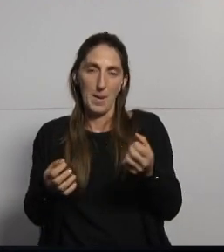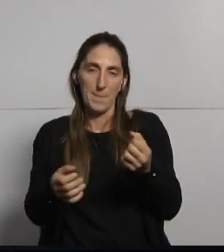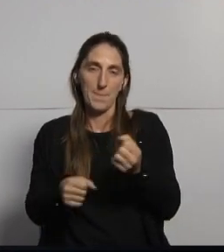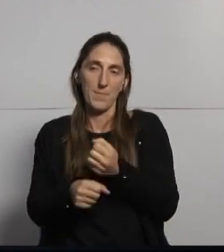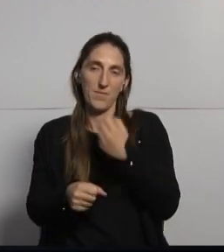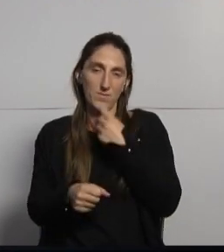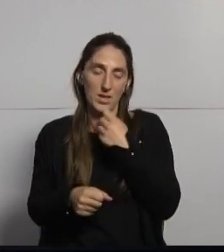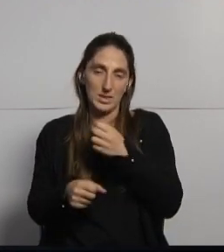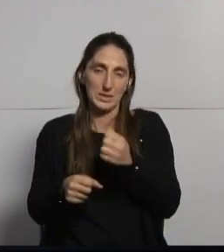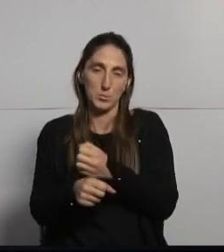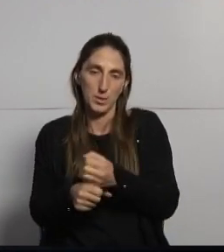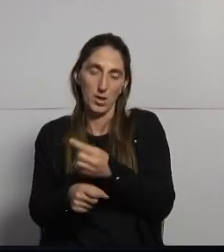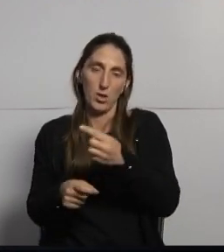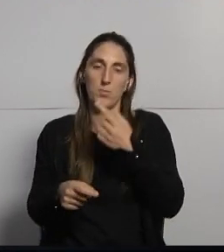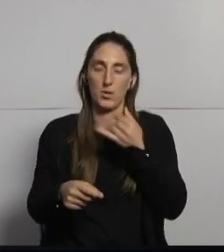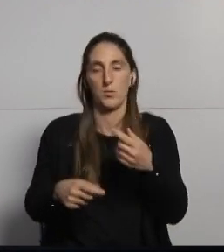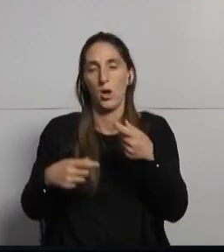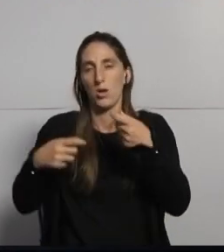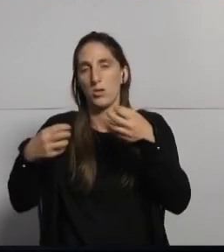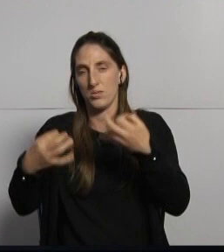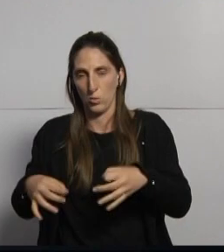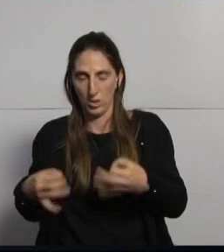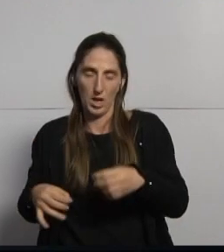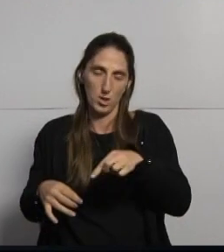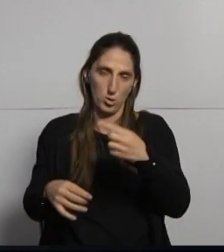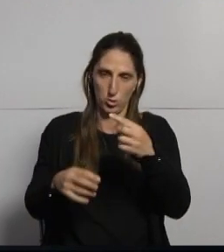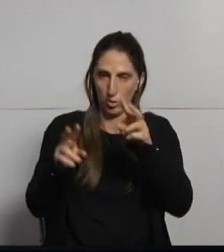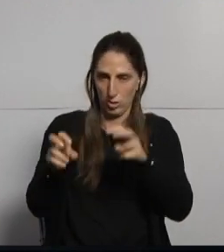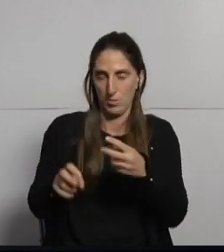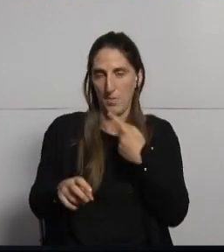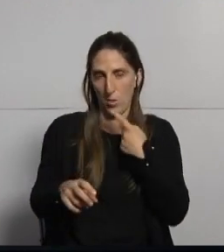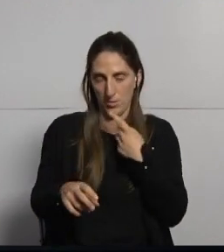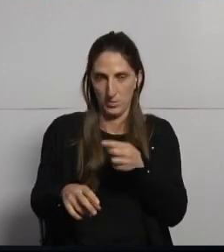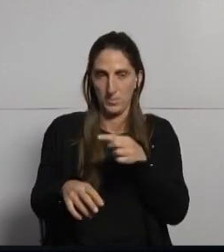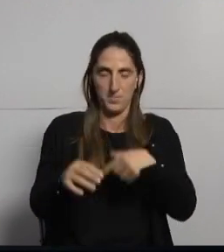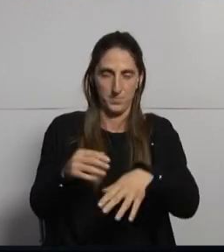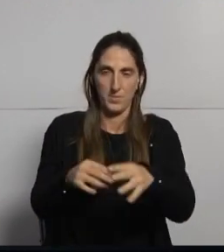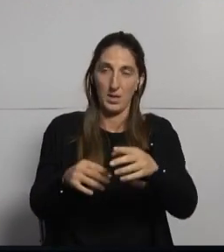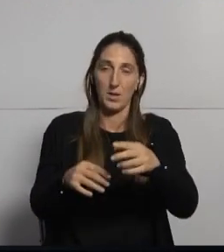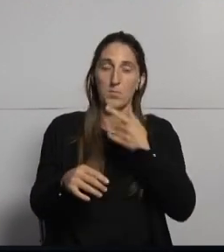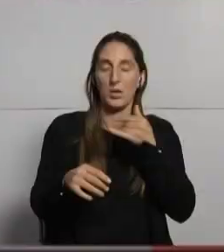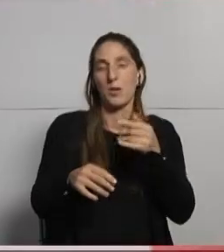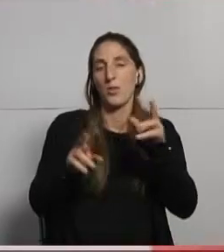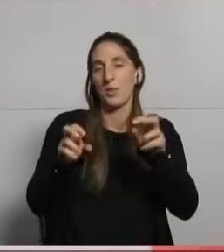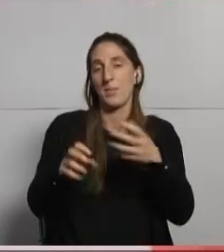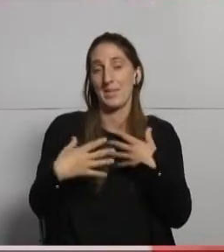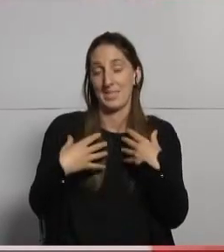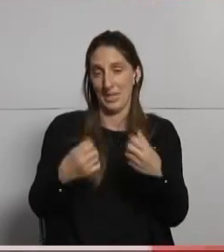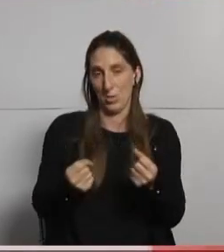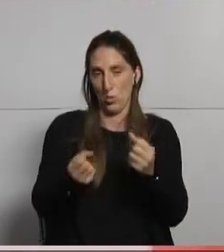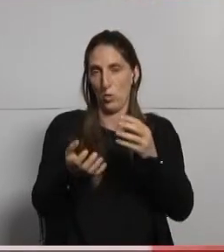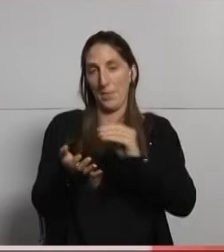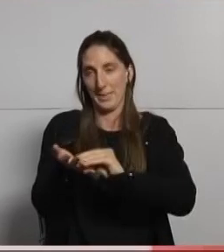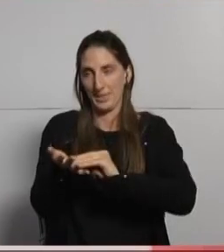justamente además de la inseguridad y otros temas políticos que venimos discutiendo, es el tema de la salud, ¿verdad? El tema de la salud, en especial para las